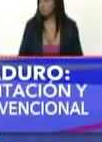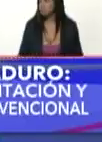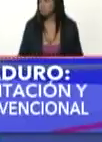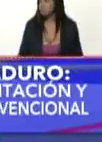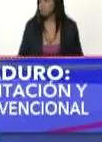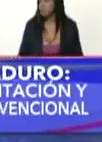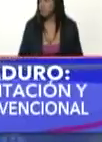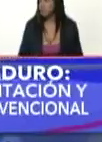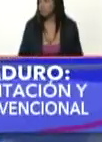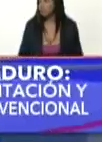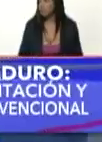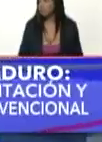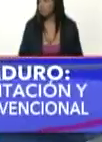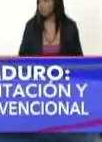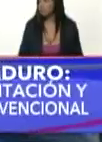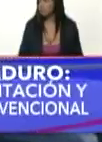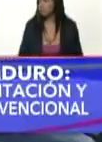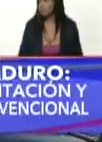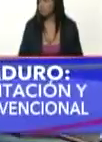permanentemente